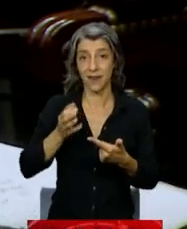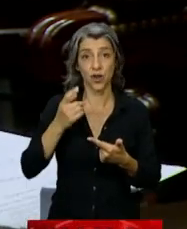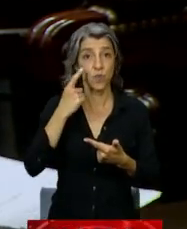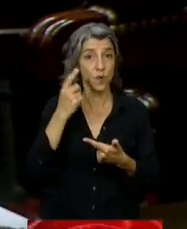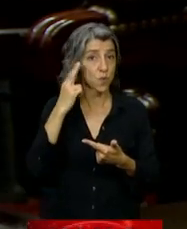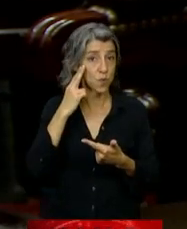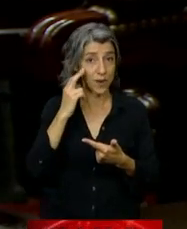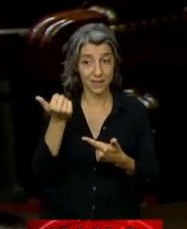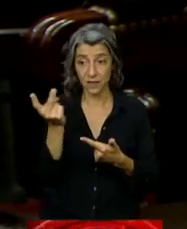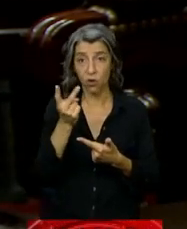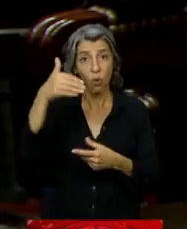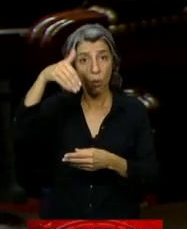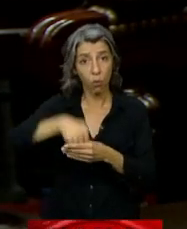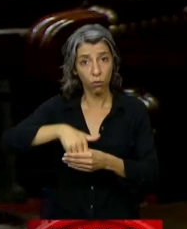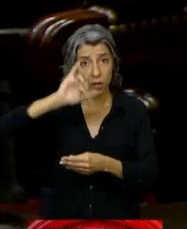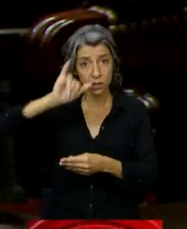1996.